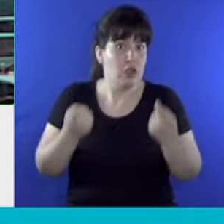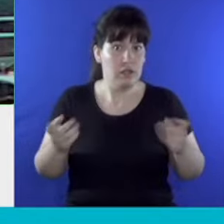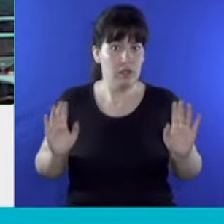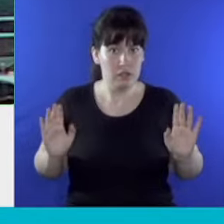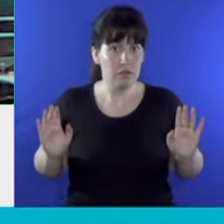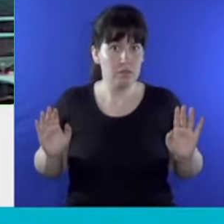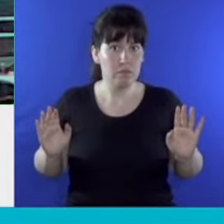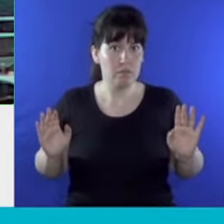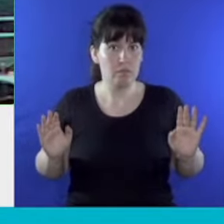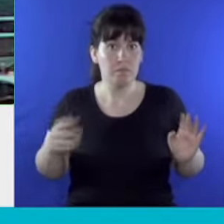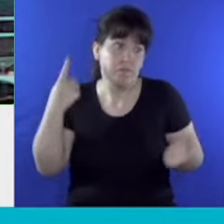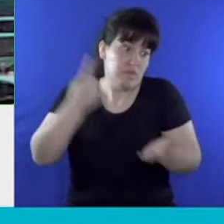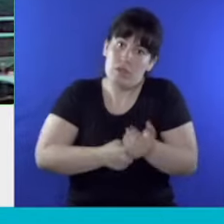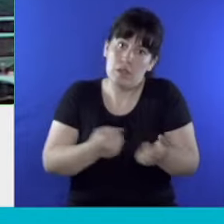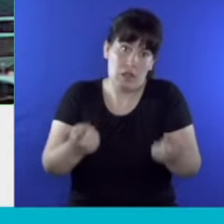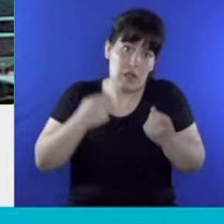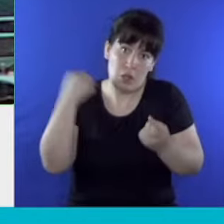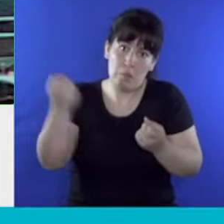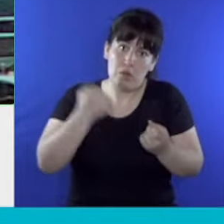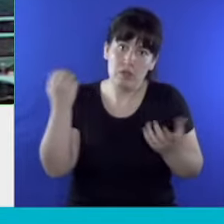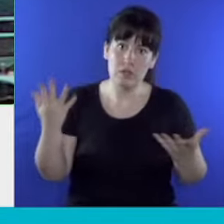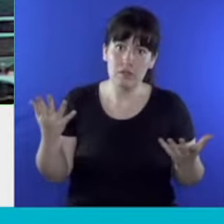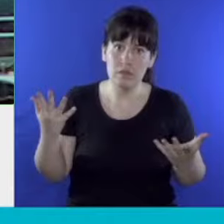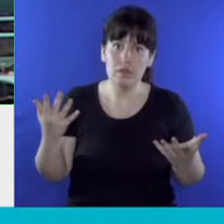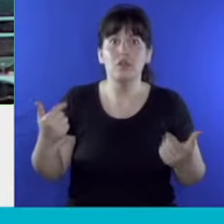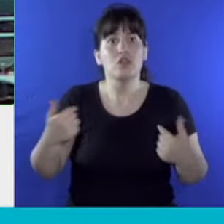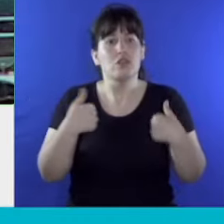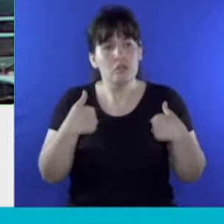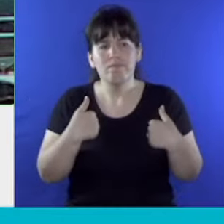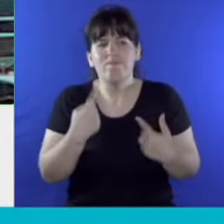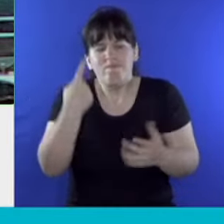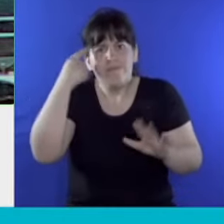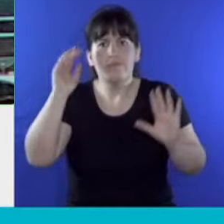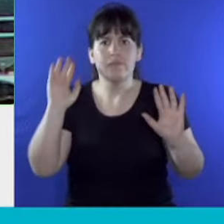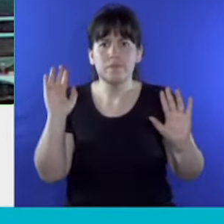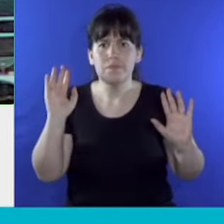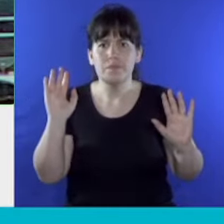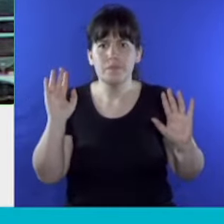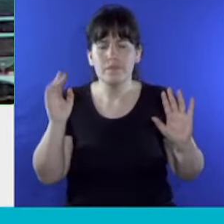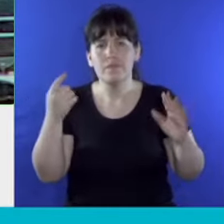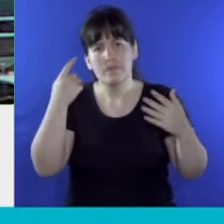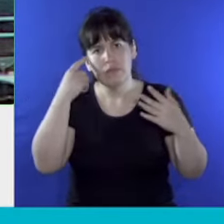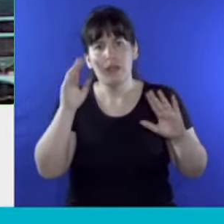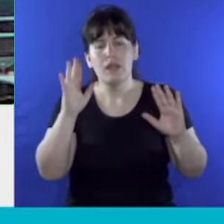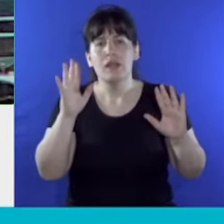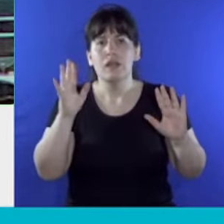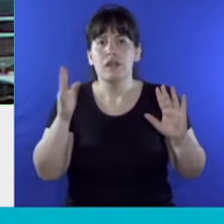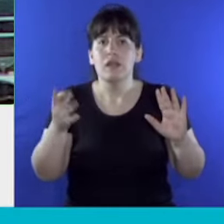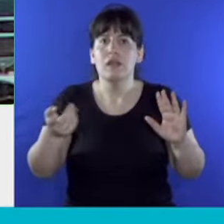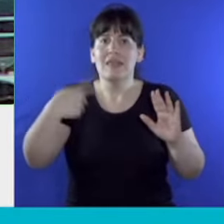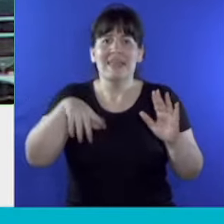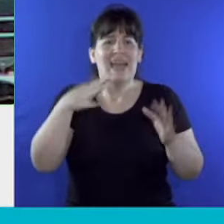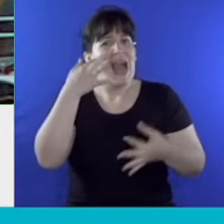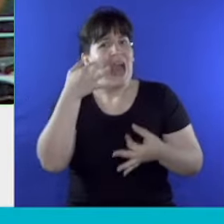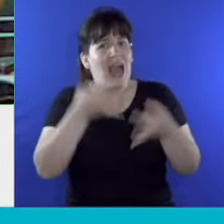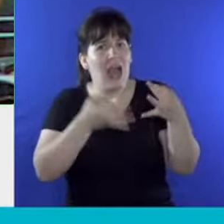necesaria, es una decisión importante, y tengo la impresión, señor presidente, que se la